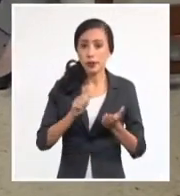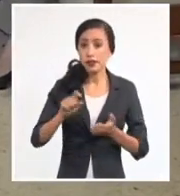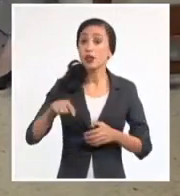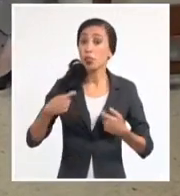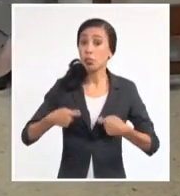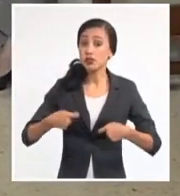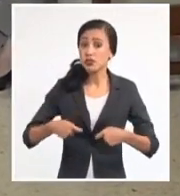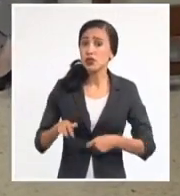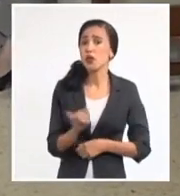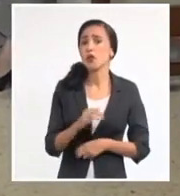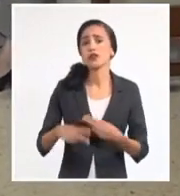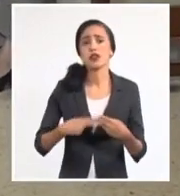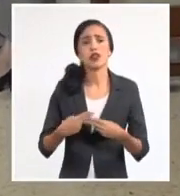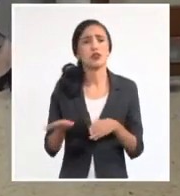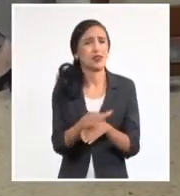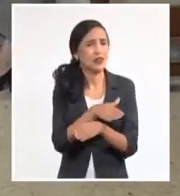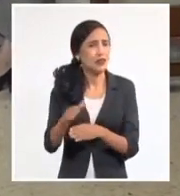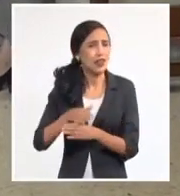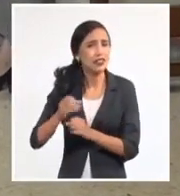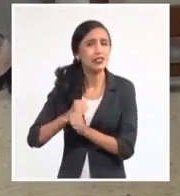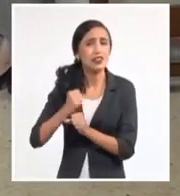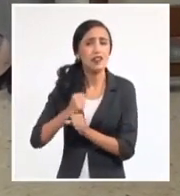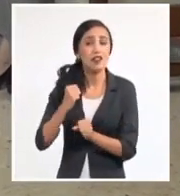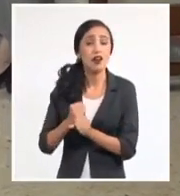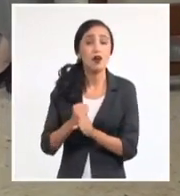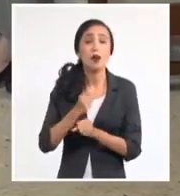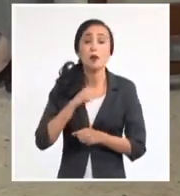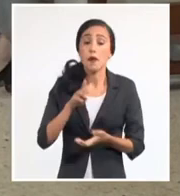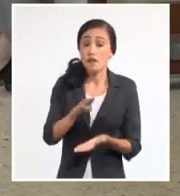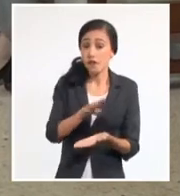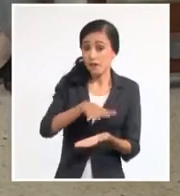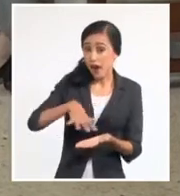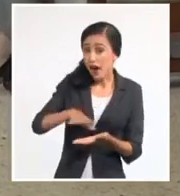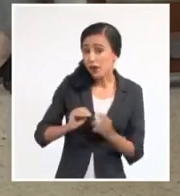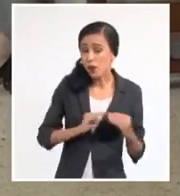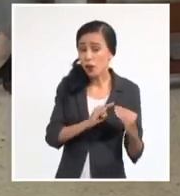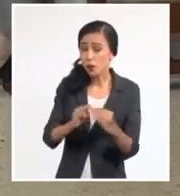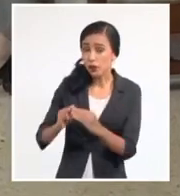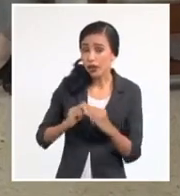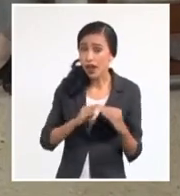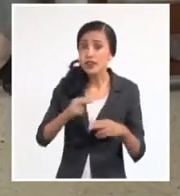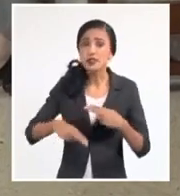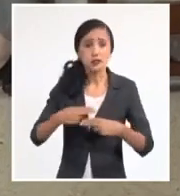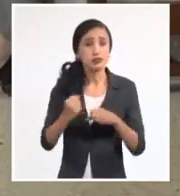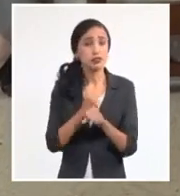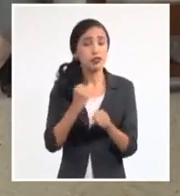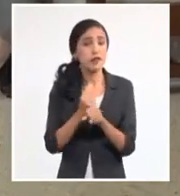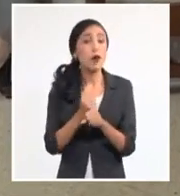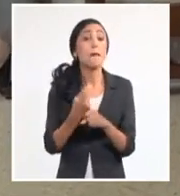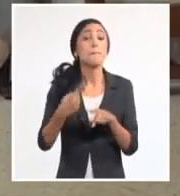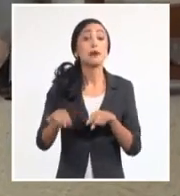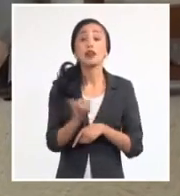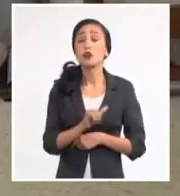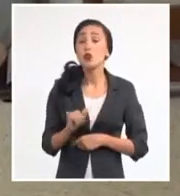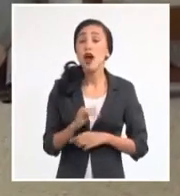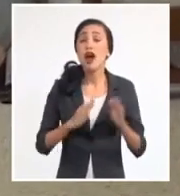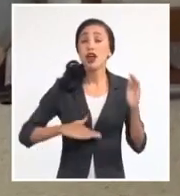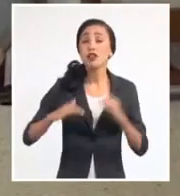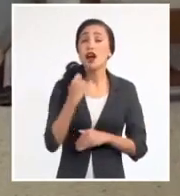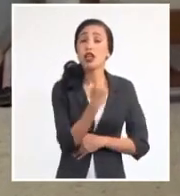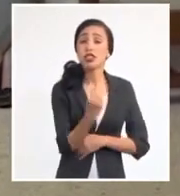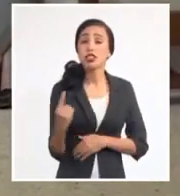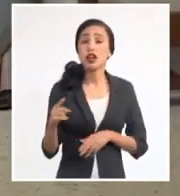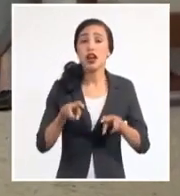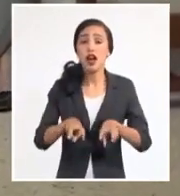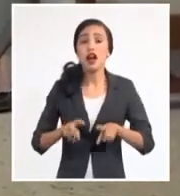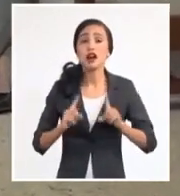han desarrollado actividades tanto en los barrios, en las comunidades, como a nivel de cada una de las asambleas que se